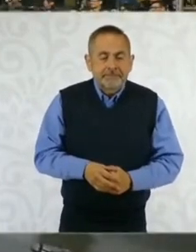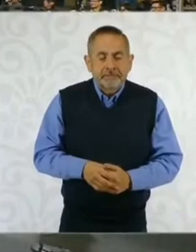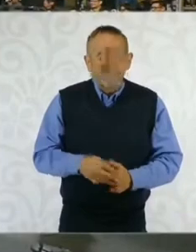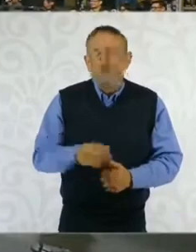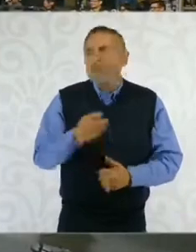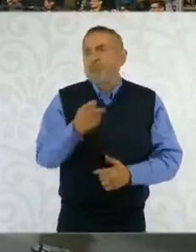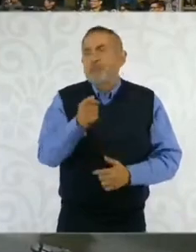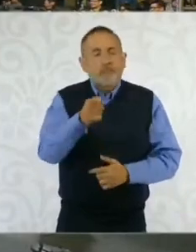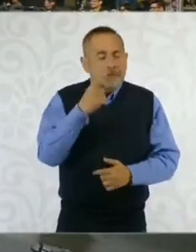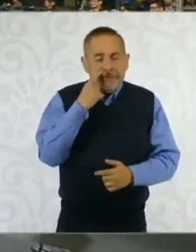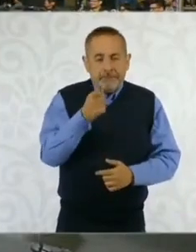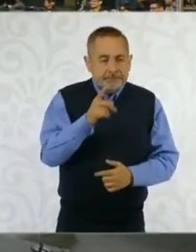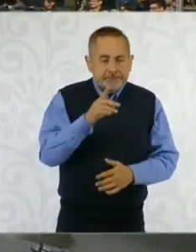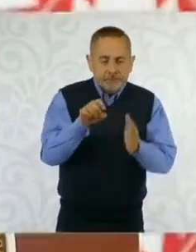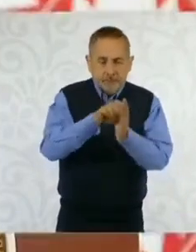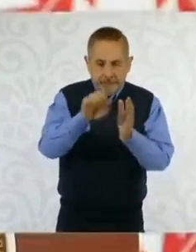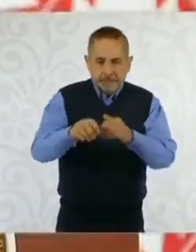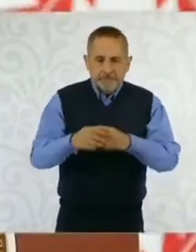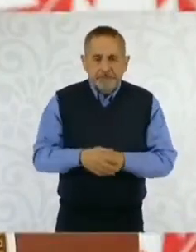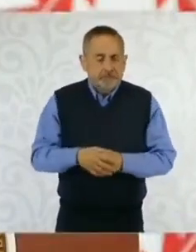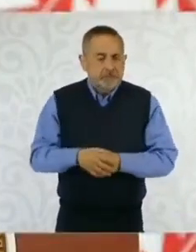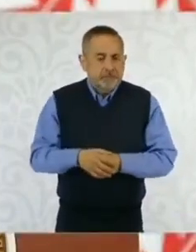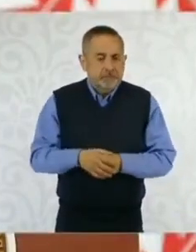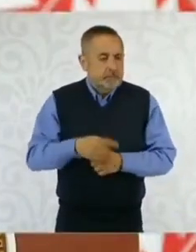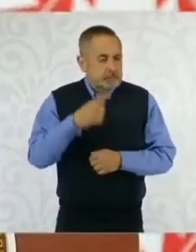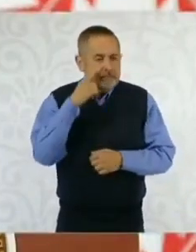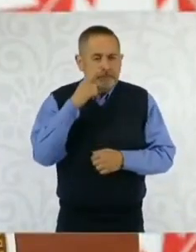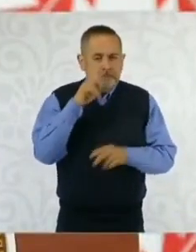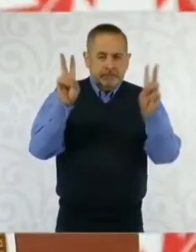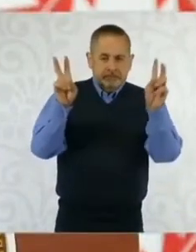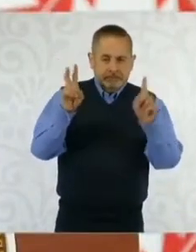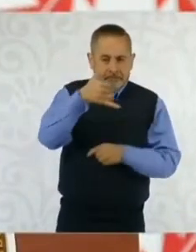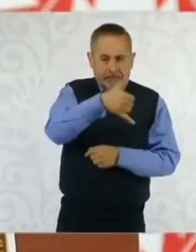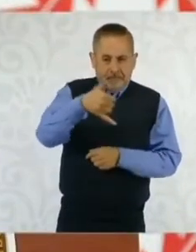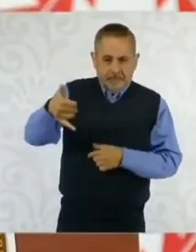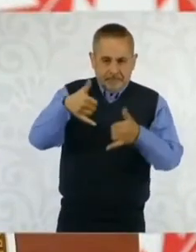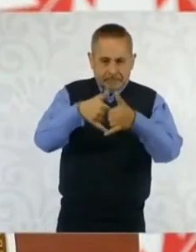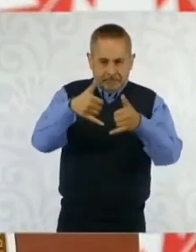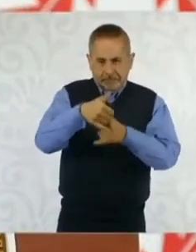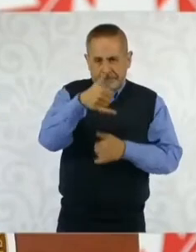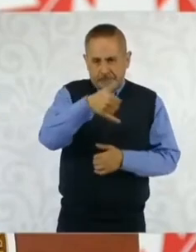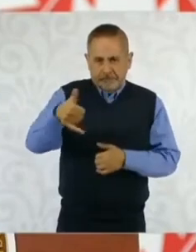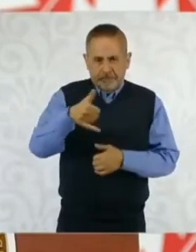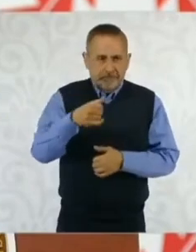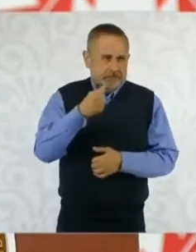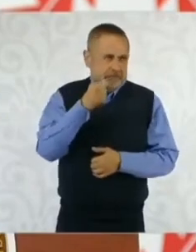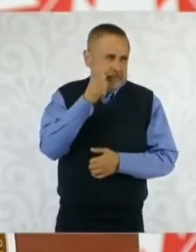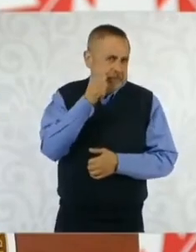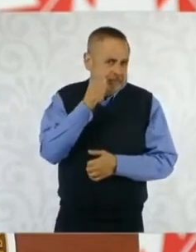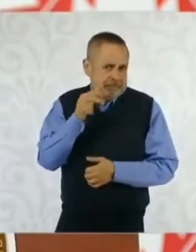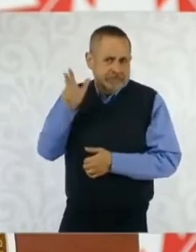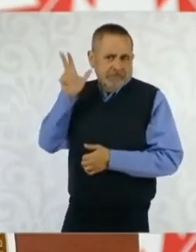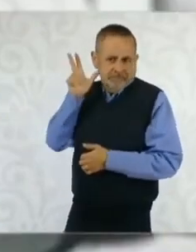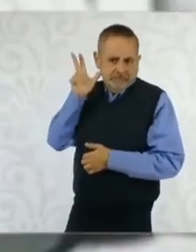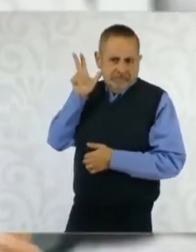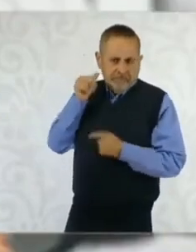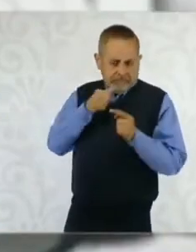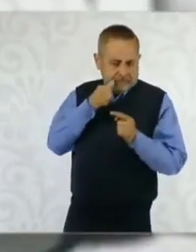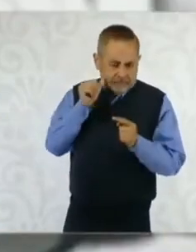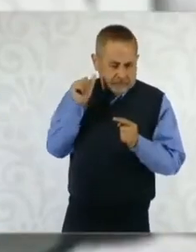es que son, por ejemplo, sale una tendencia Infonavit antes de ayer, ¿no? Porque ayer pues